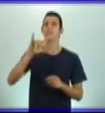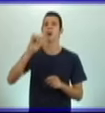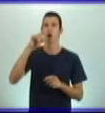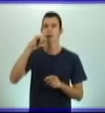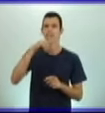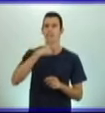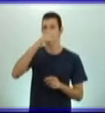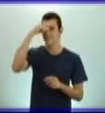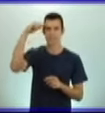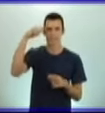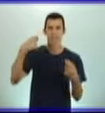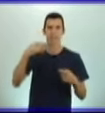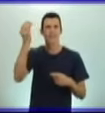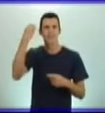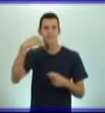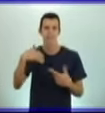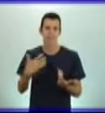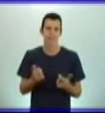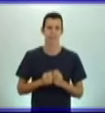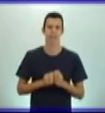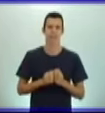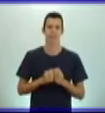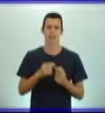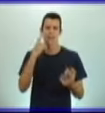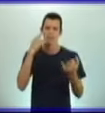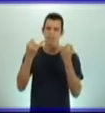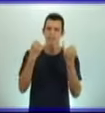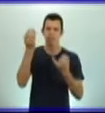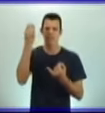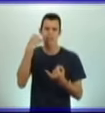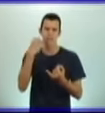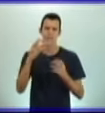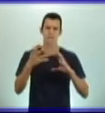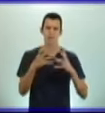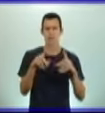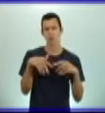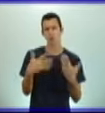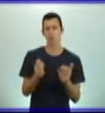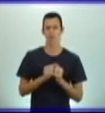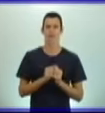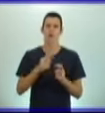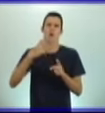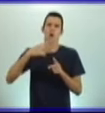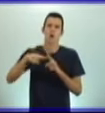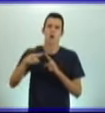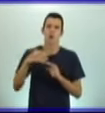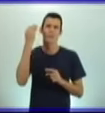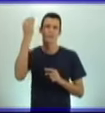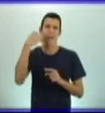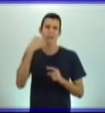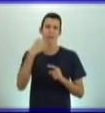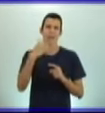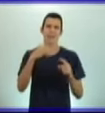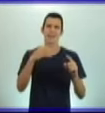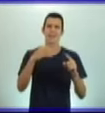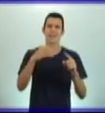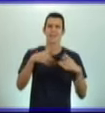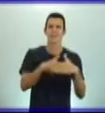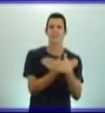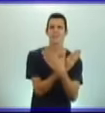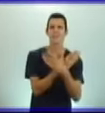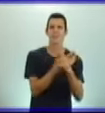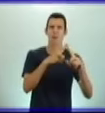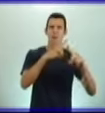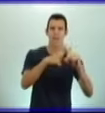propiedades, traducir del lenguaje común al algebraico, porque muchas veces sucede que ustedes no entienden